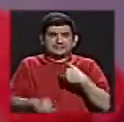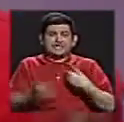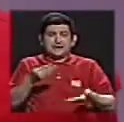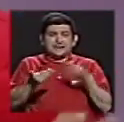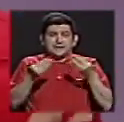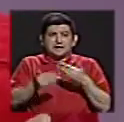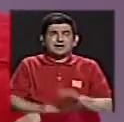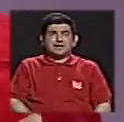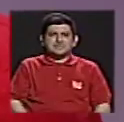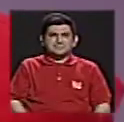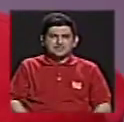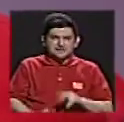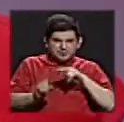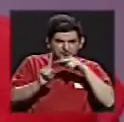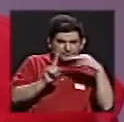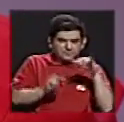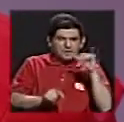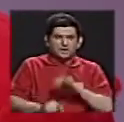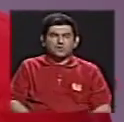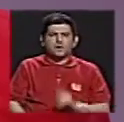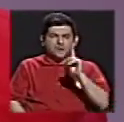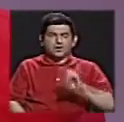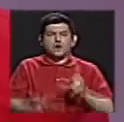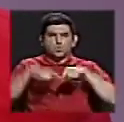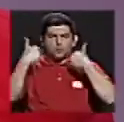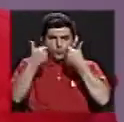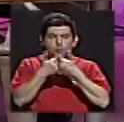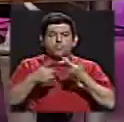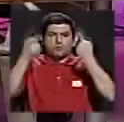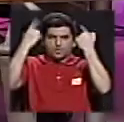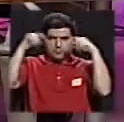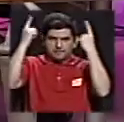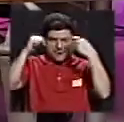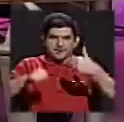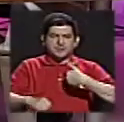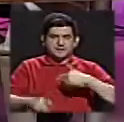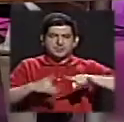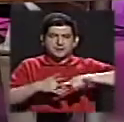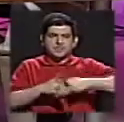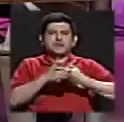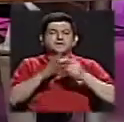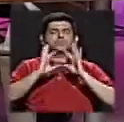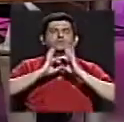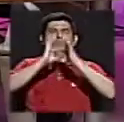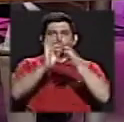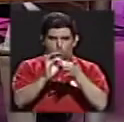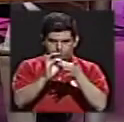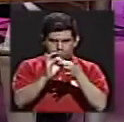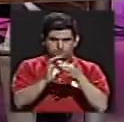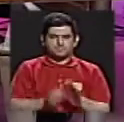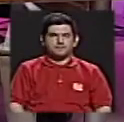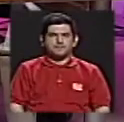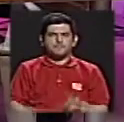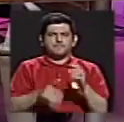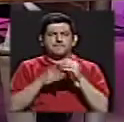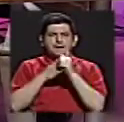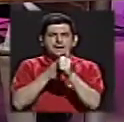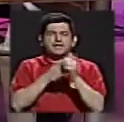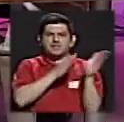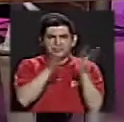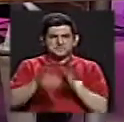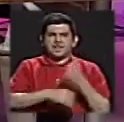que visualizarnos igual que un consorcio, ¿verdad? Para poder ser exitoso tendríamos que empezar a unirnos. Entonces, planes pilotos que utilizó